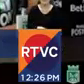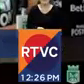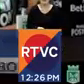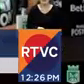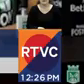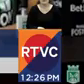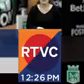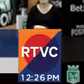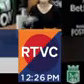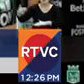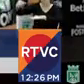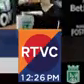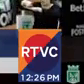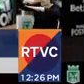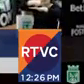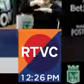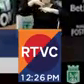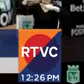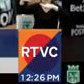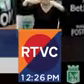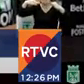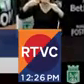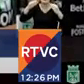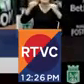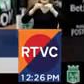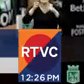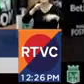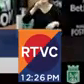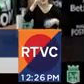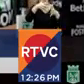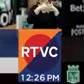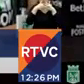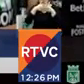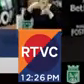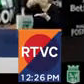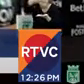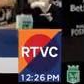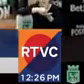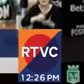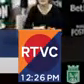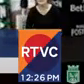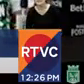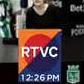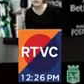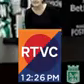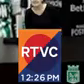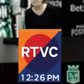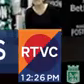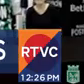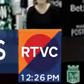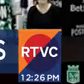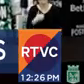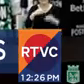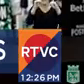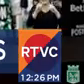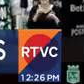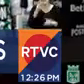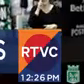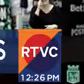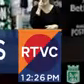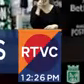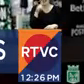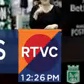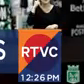de otros clubes, en especial MLS, pero decidí venir a Atlético Nacional porque